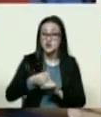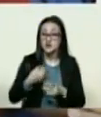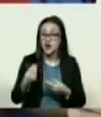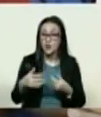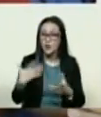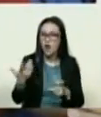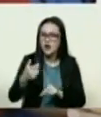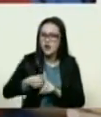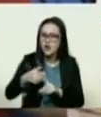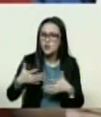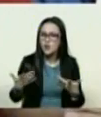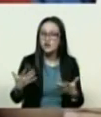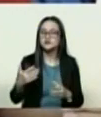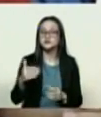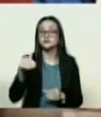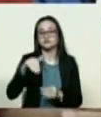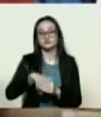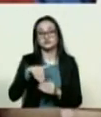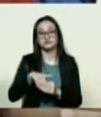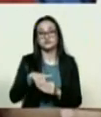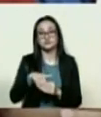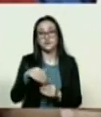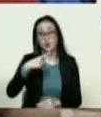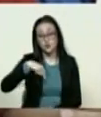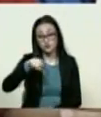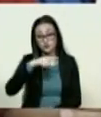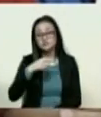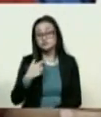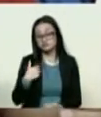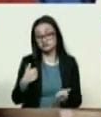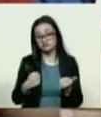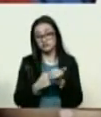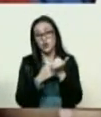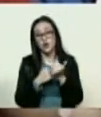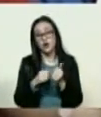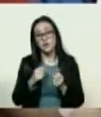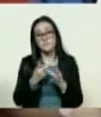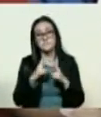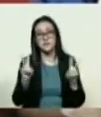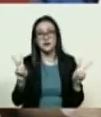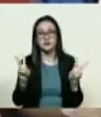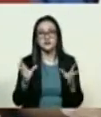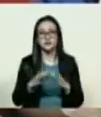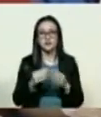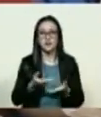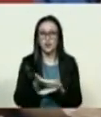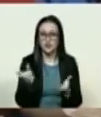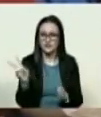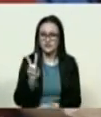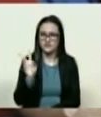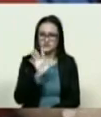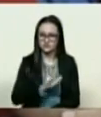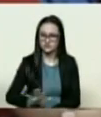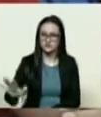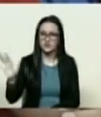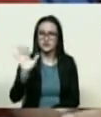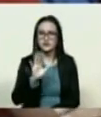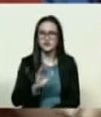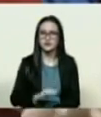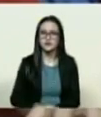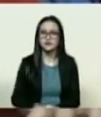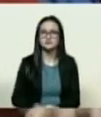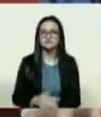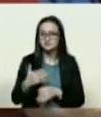tenemos. Nosotros apostamos a la paz. Nosotros apostamos a que los venezolanos y las venezolanas puedan